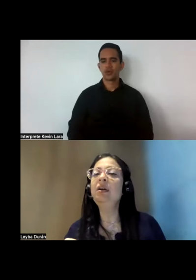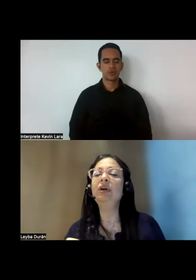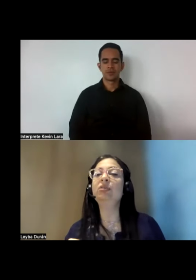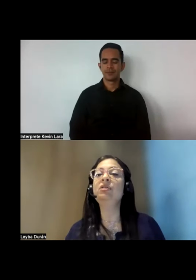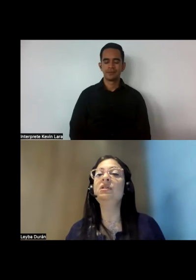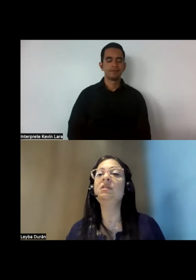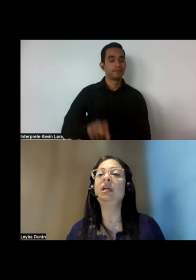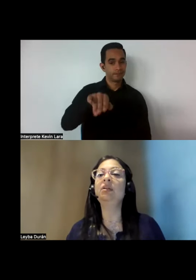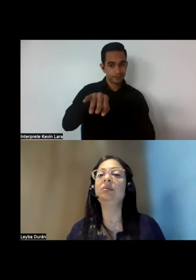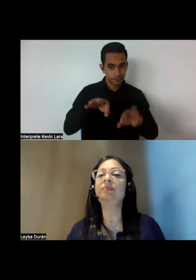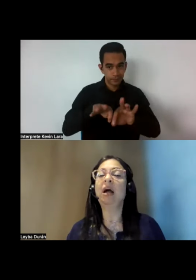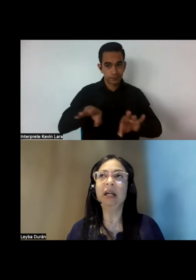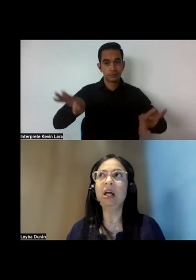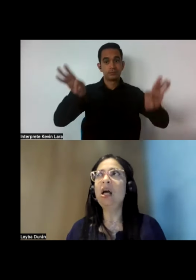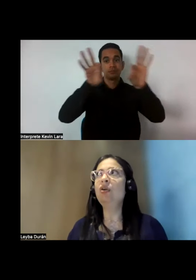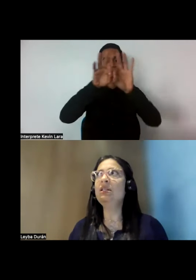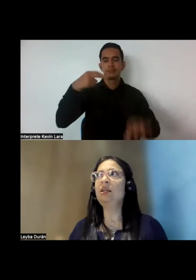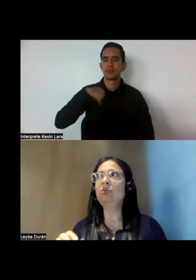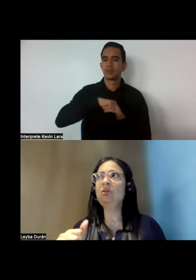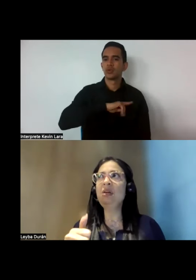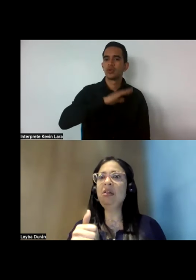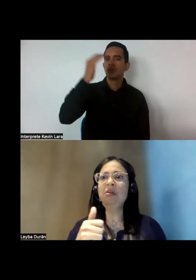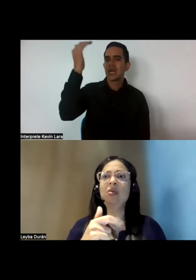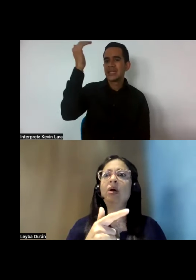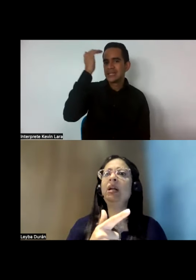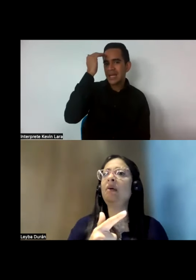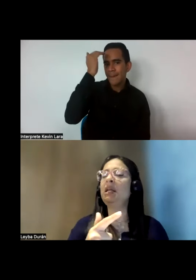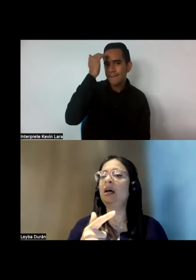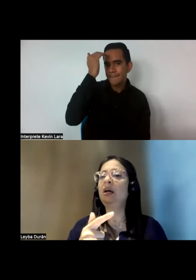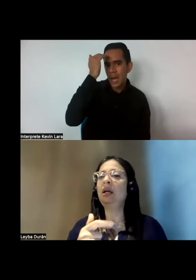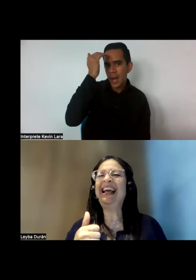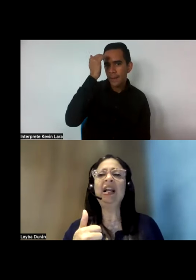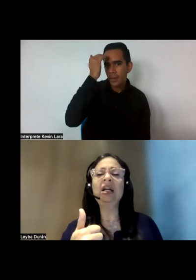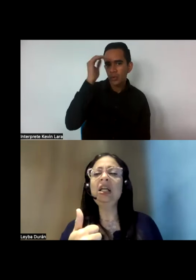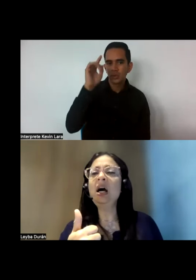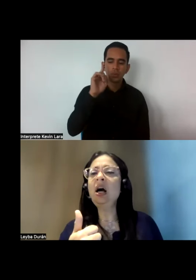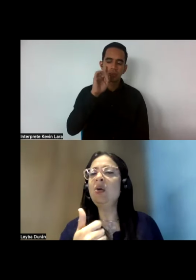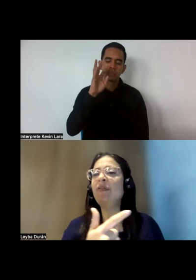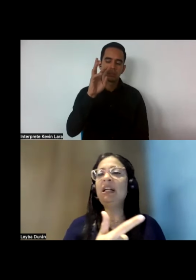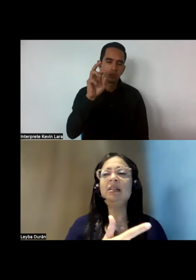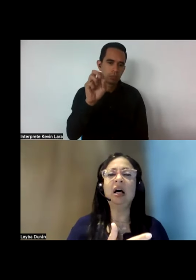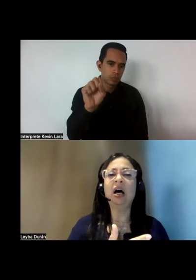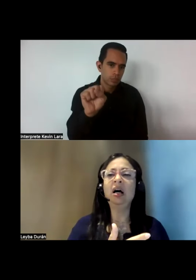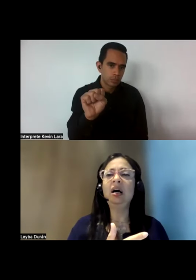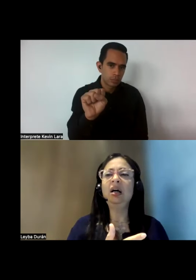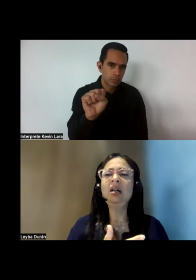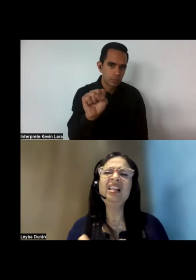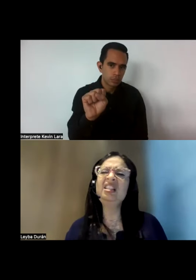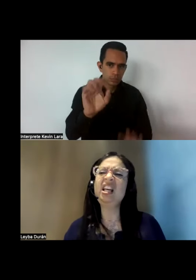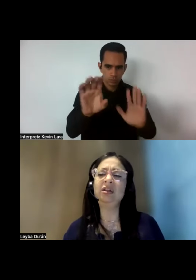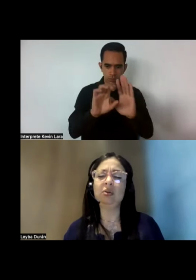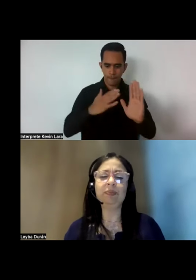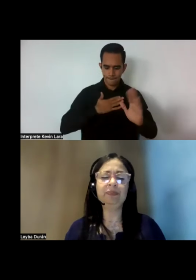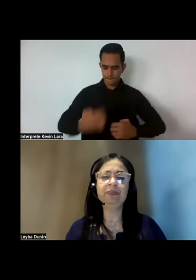identificar lo que estoy sintiendo. A ver, ¿lo que siento es miedo o es rabia? ¿Es alegría o es felicidad?